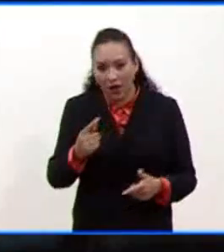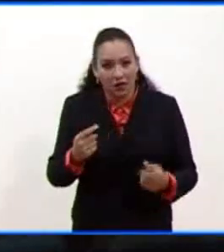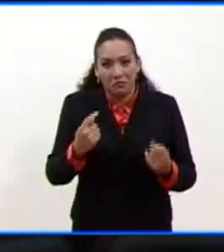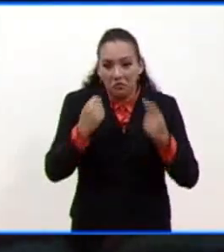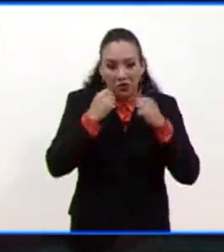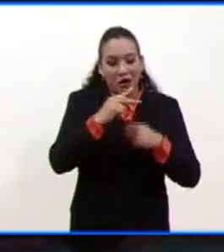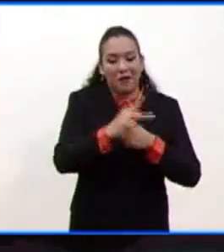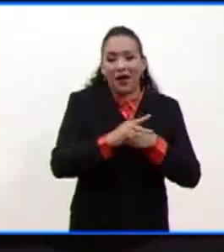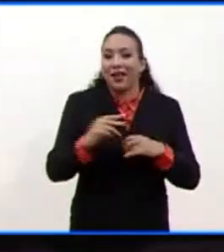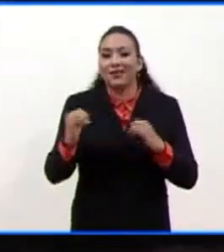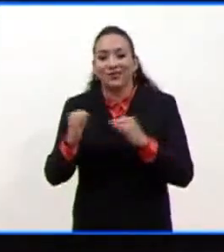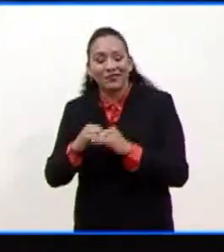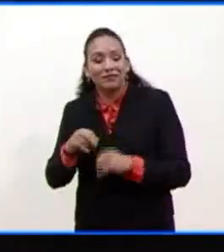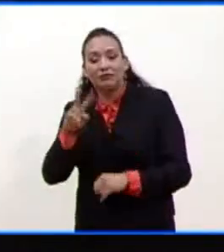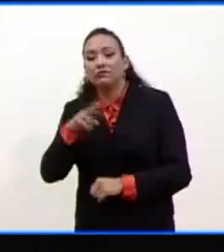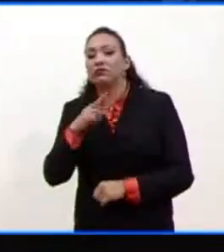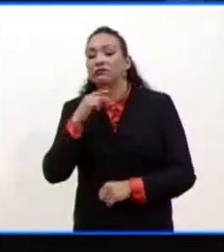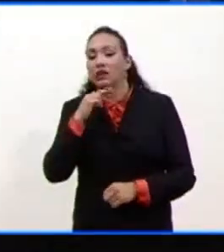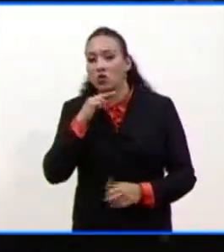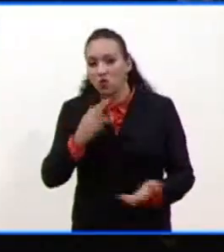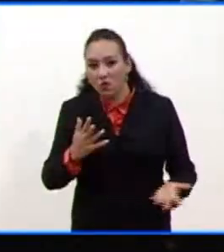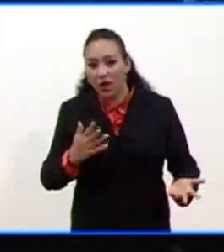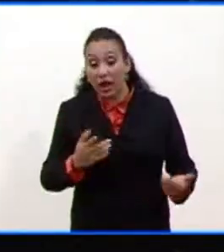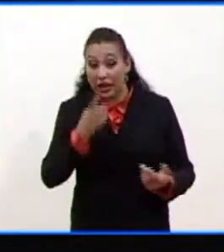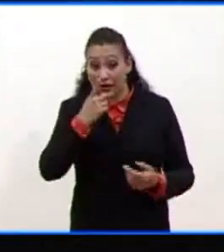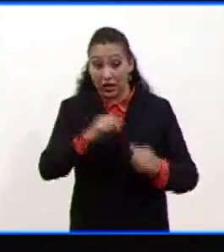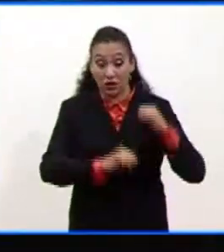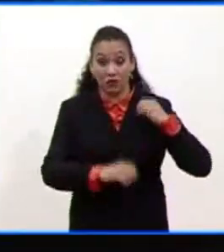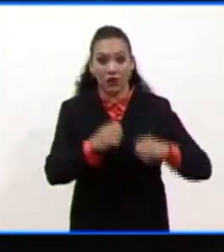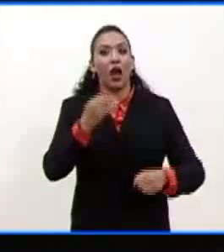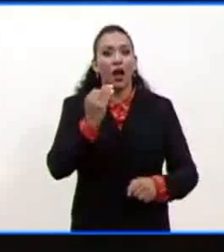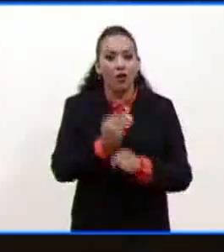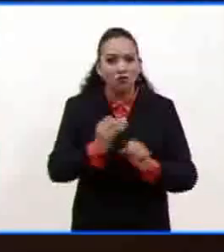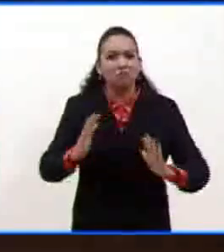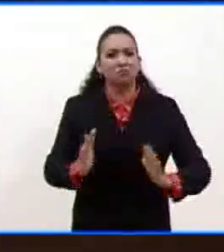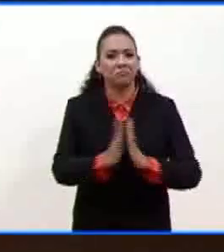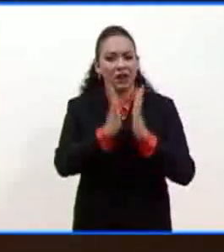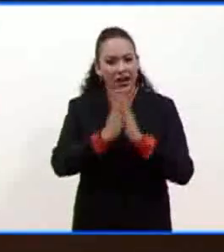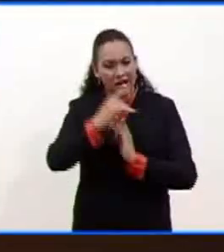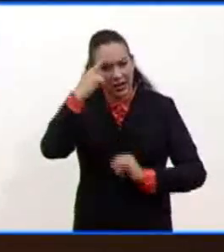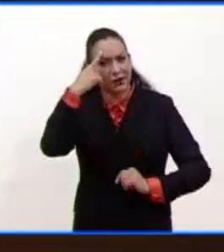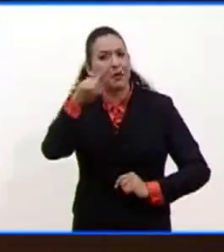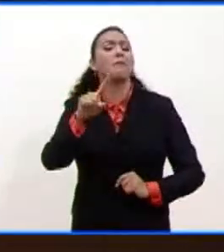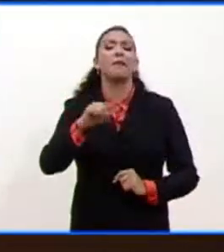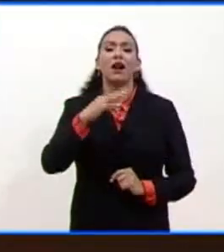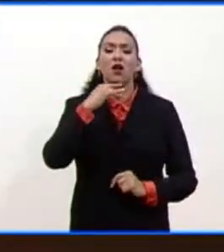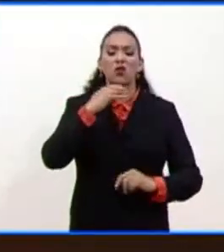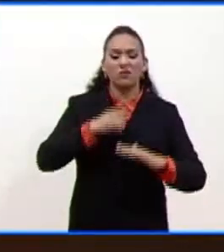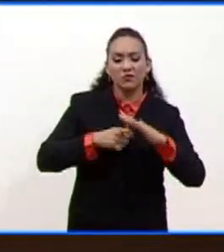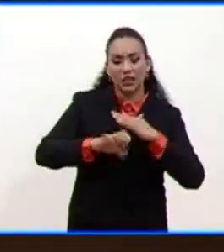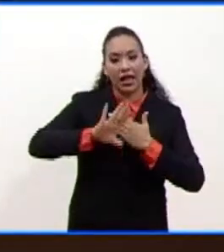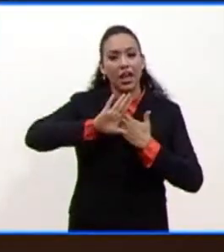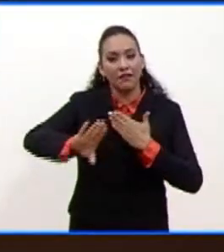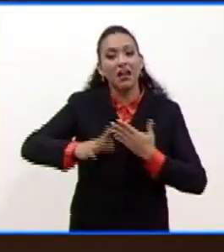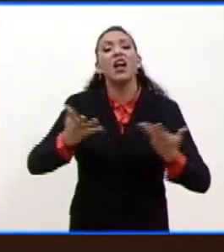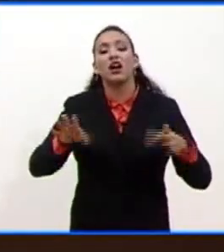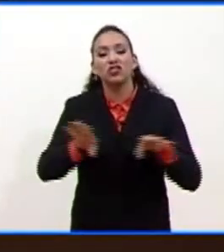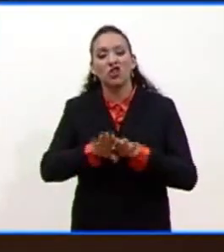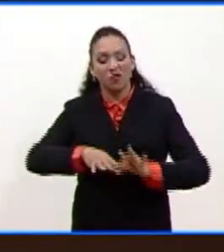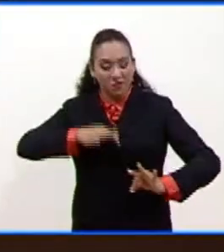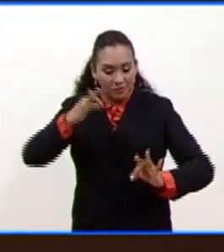y añadieron que el Poder Judicial de la Federación participa en esta agenda y lo hace con acciones concretas